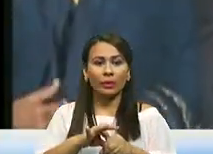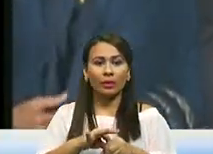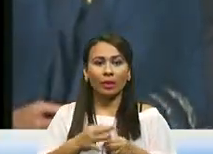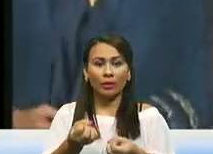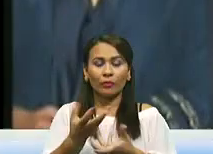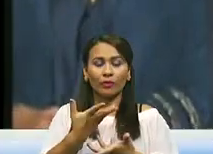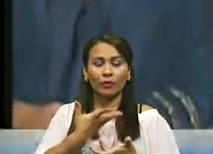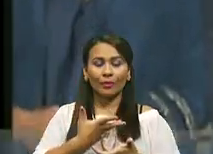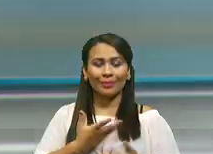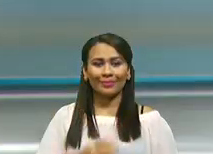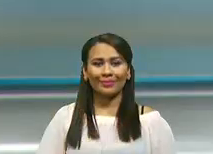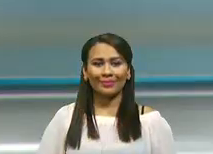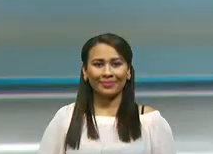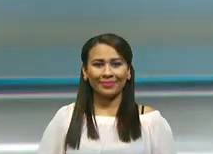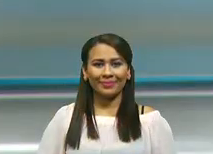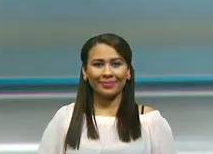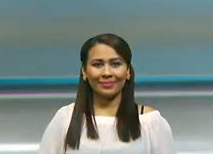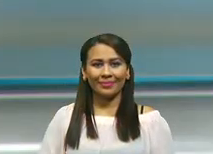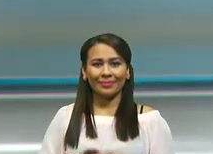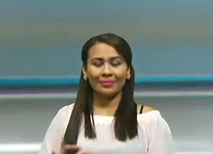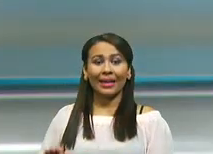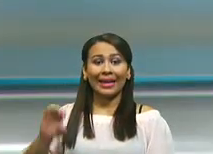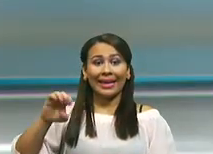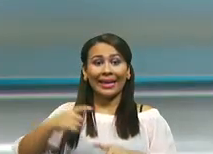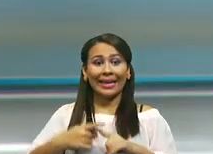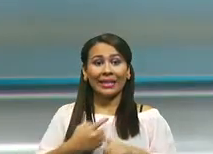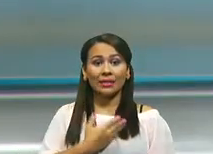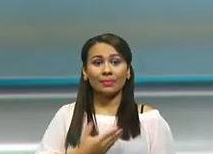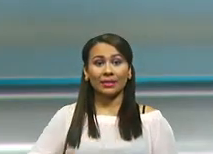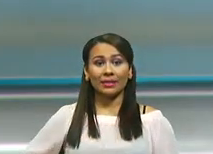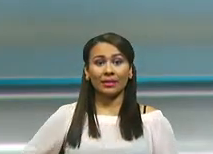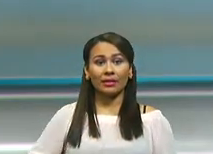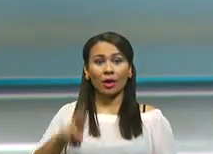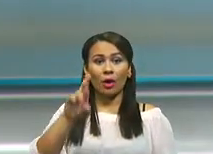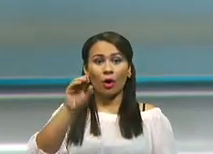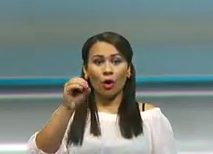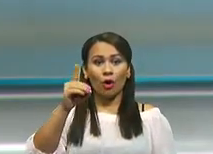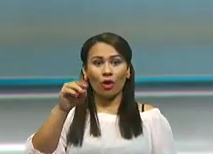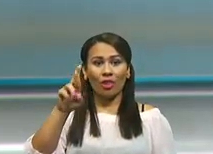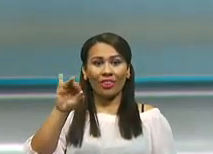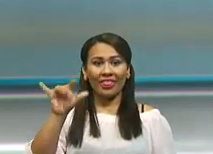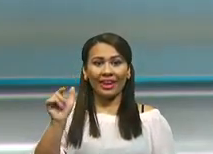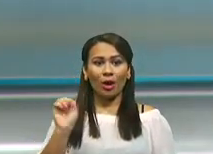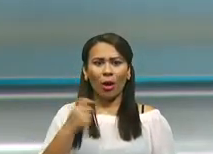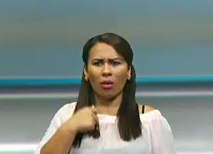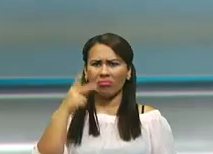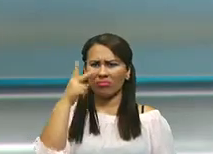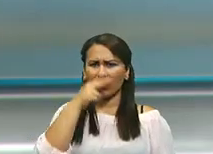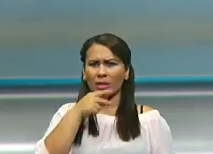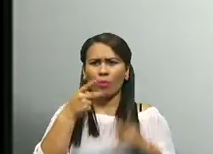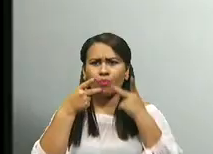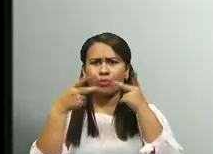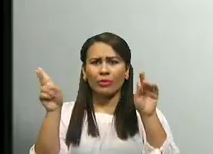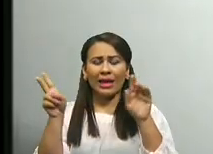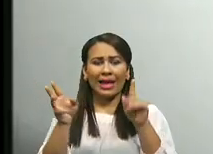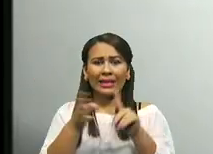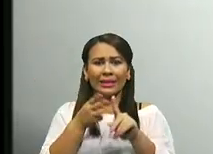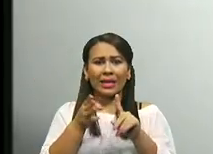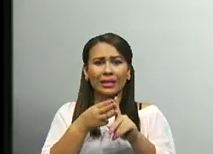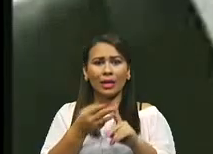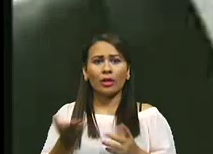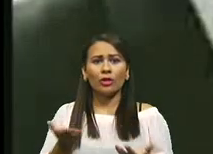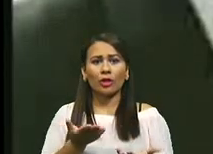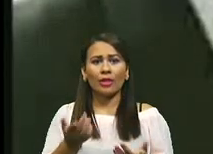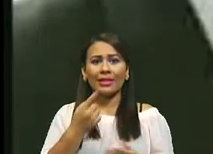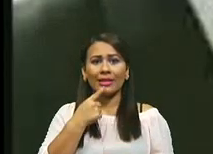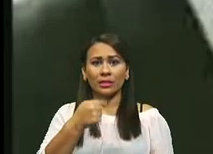Informó Javier Gallo. El expresidente Rodrigo Borja desmintió una publicación que ha circulado en redes sociales en la que